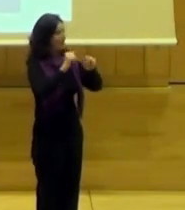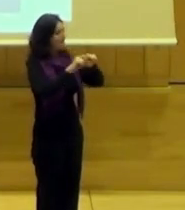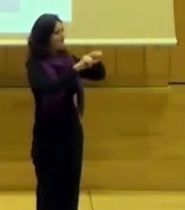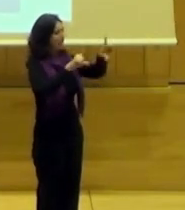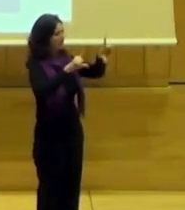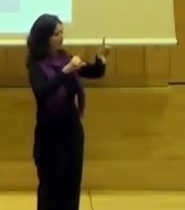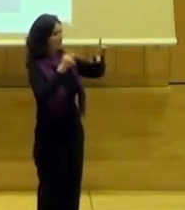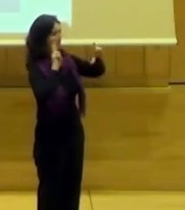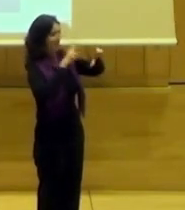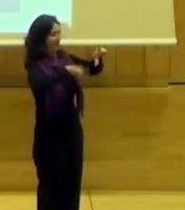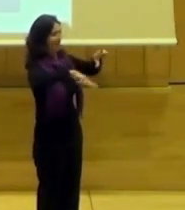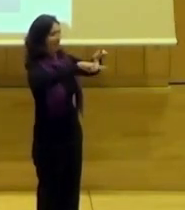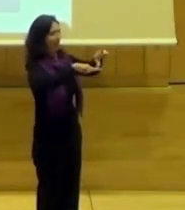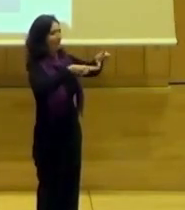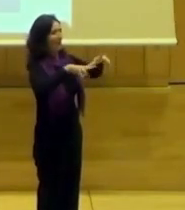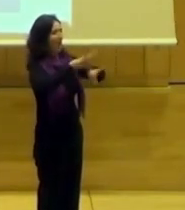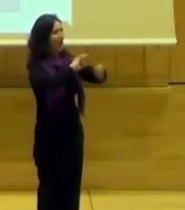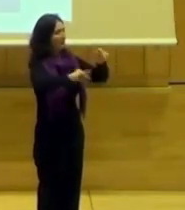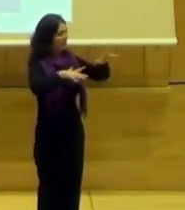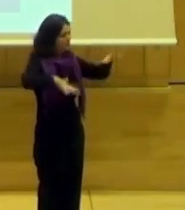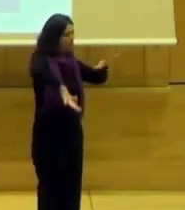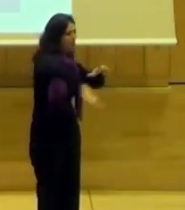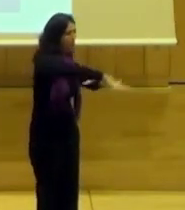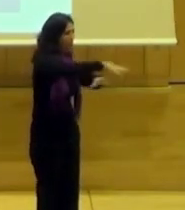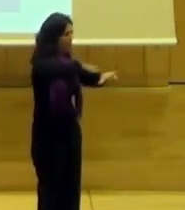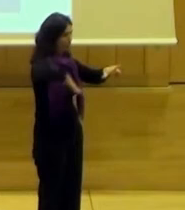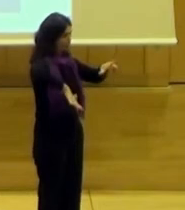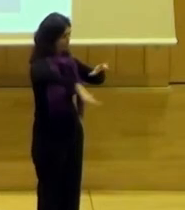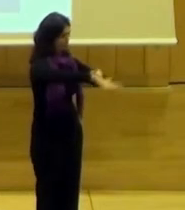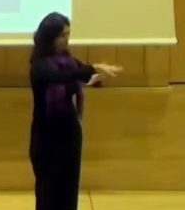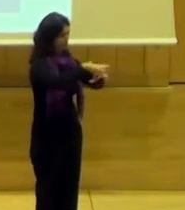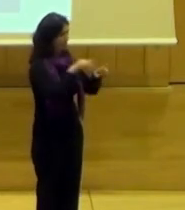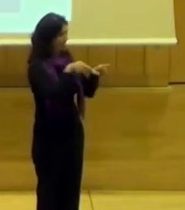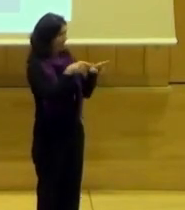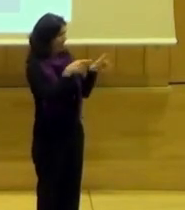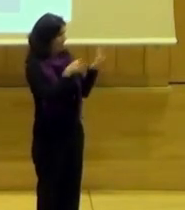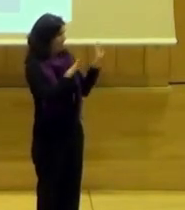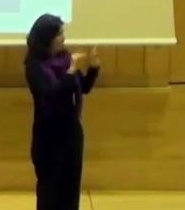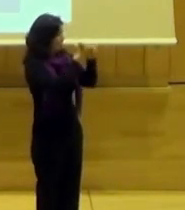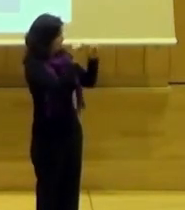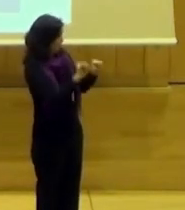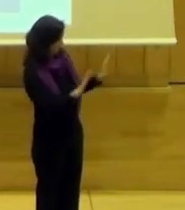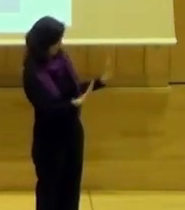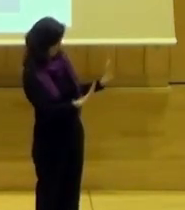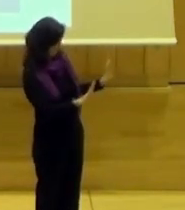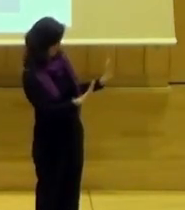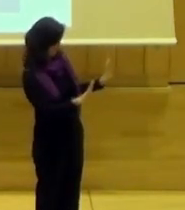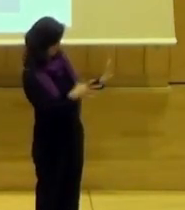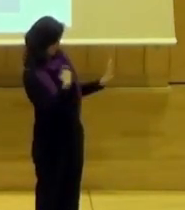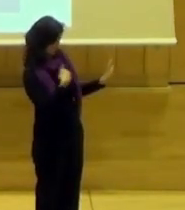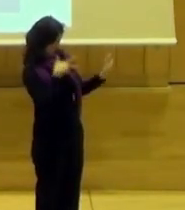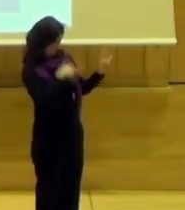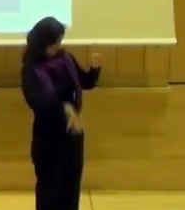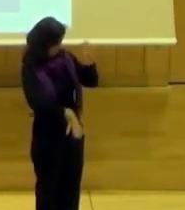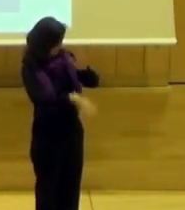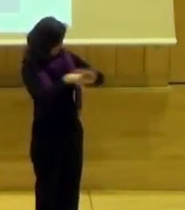predefinidas para ver el Albaicín en su entorno. Esto es solo un amago. Nosotros vamos a modelizar la ciudad,